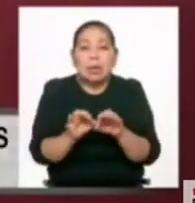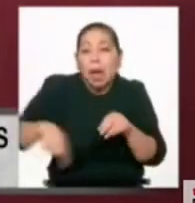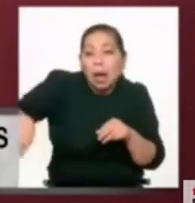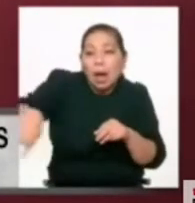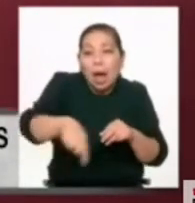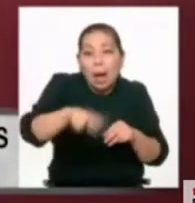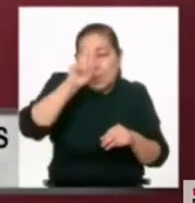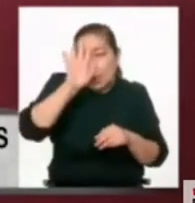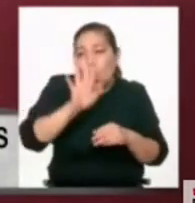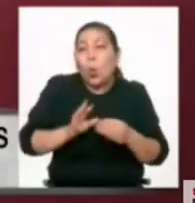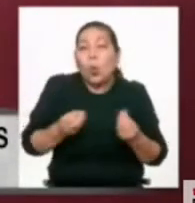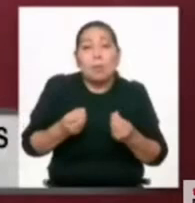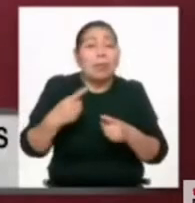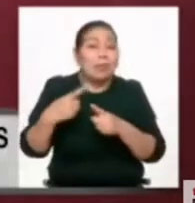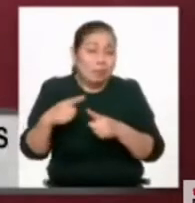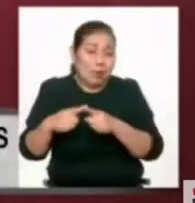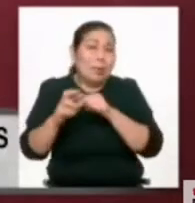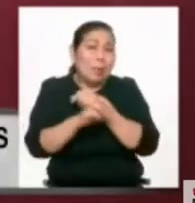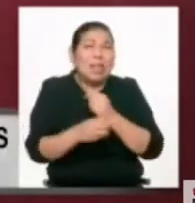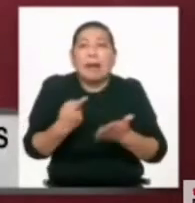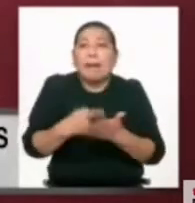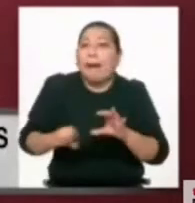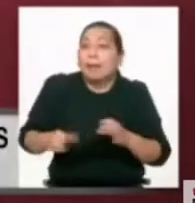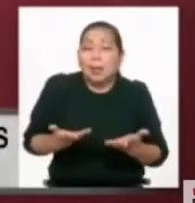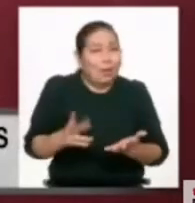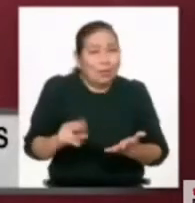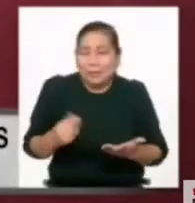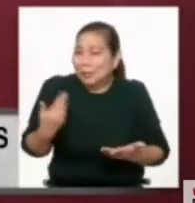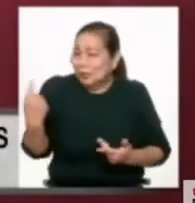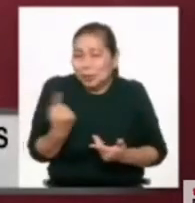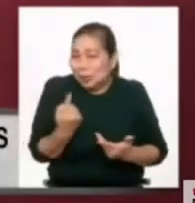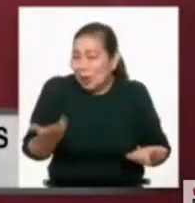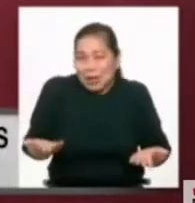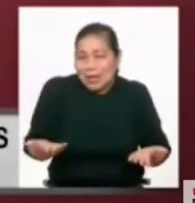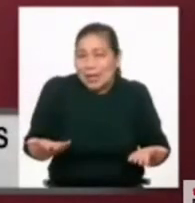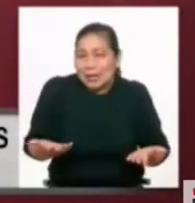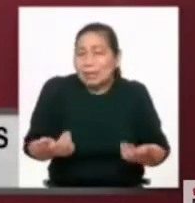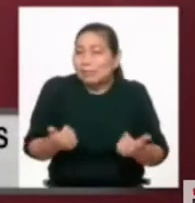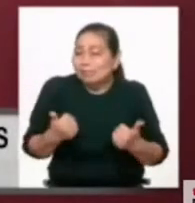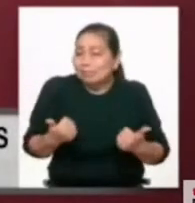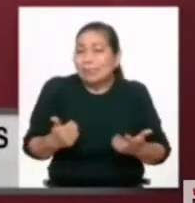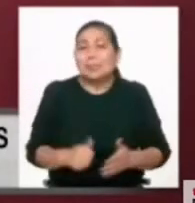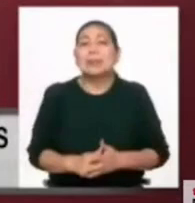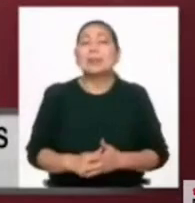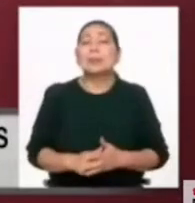interno, como están haciendo todos los países, no afectar tampoco el buen